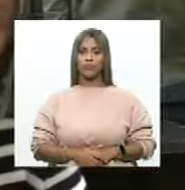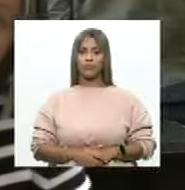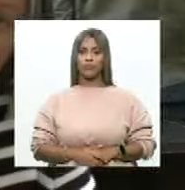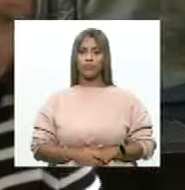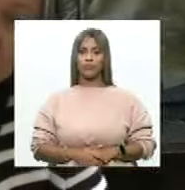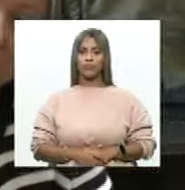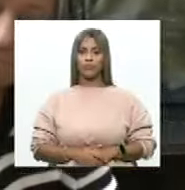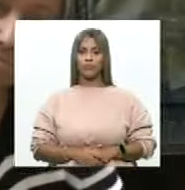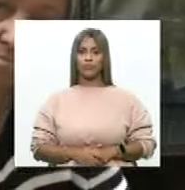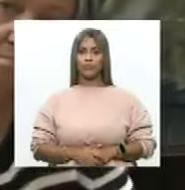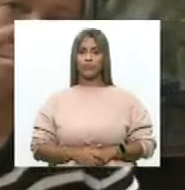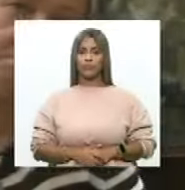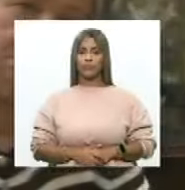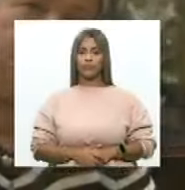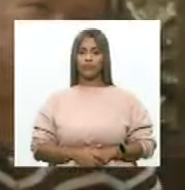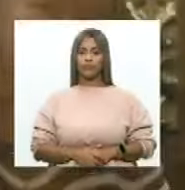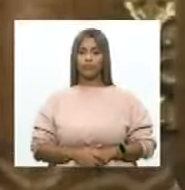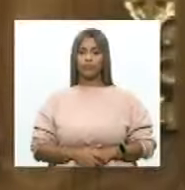Naruae, Dacobo,